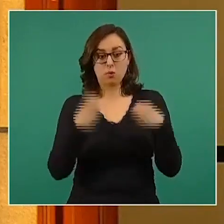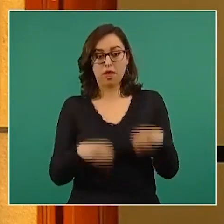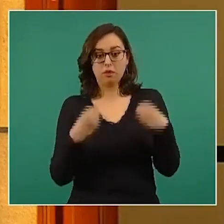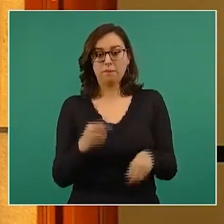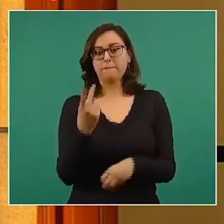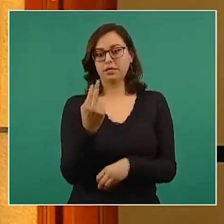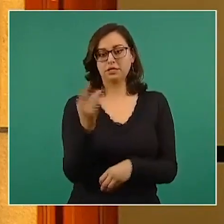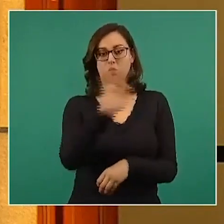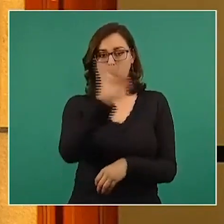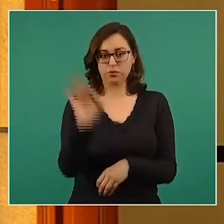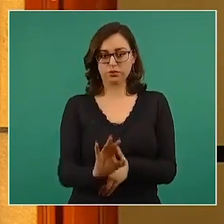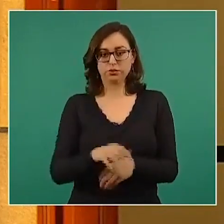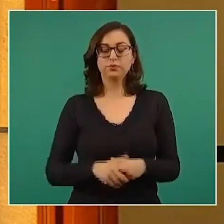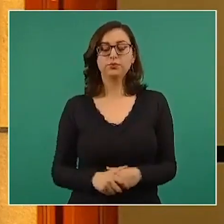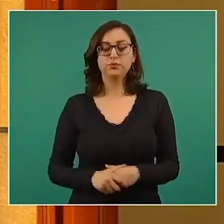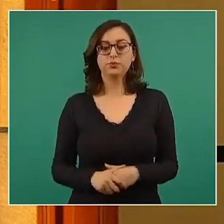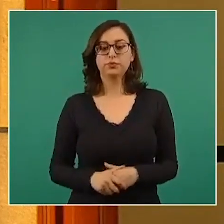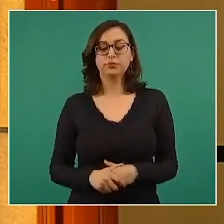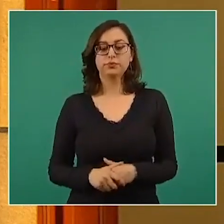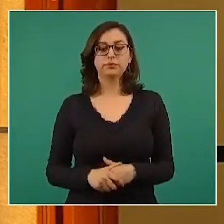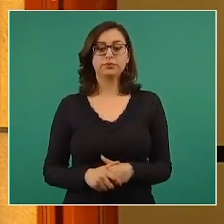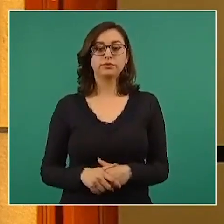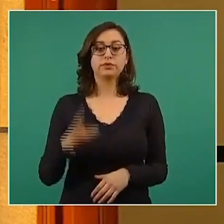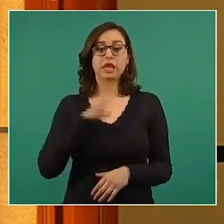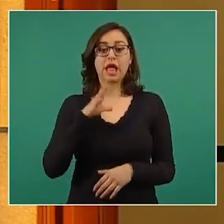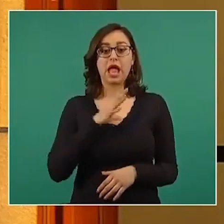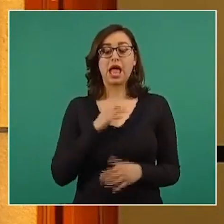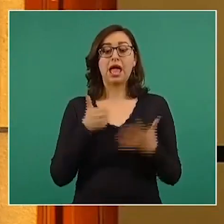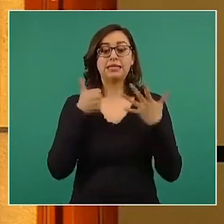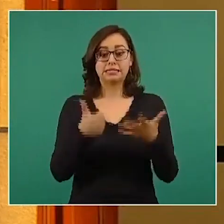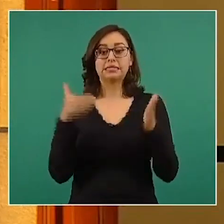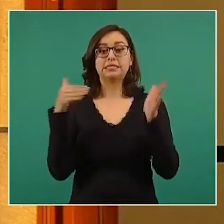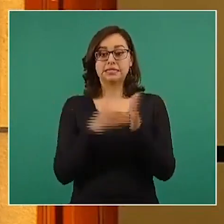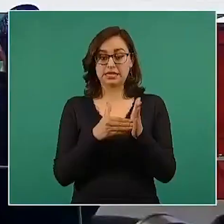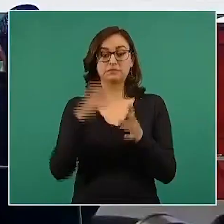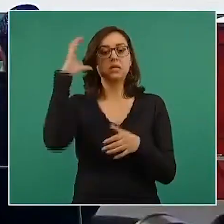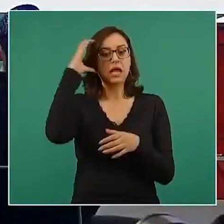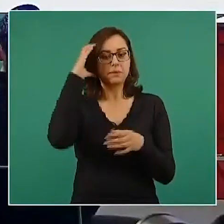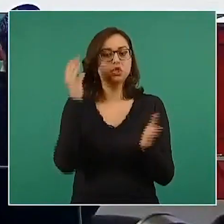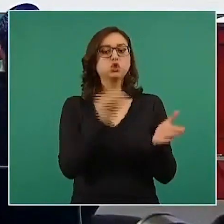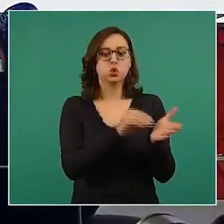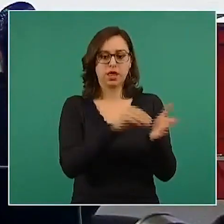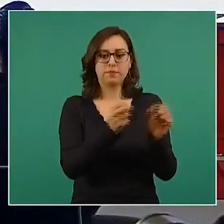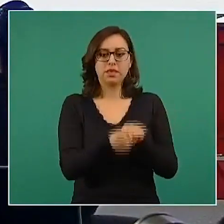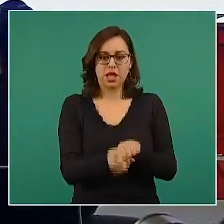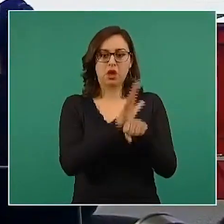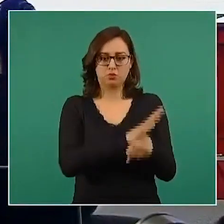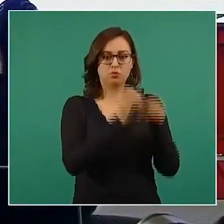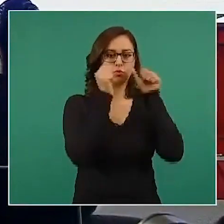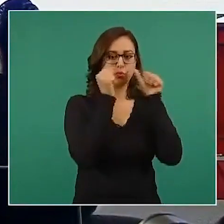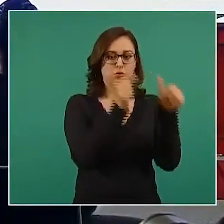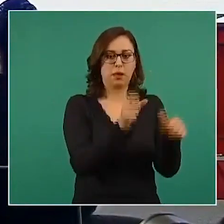25%. Al día de hoy contamos con 6,272 camas reconvertidas y tenemos una ocupación